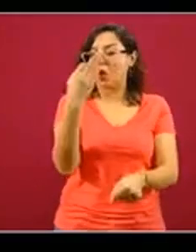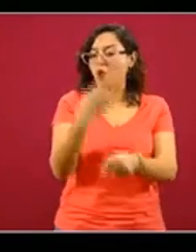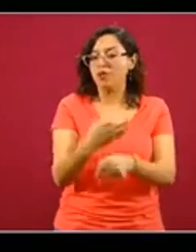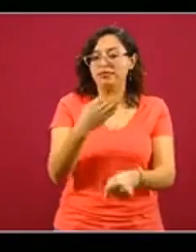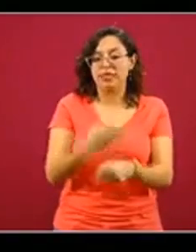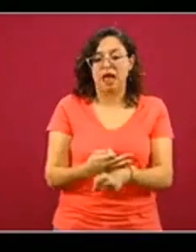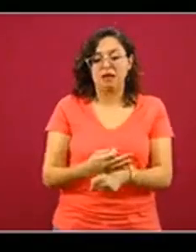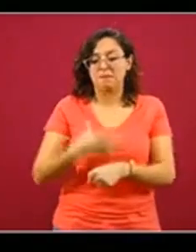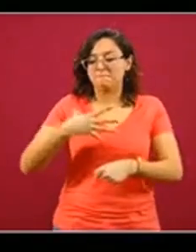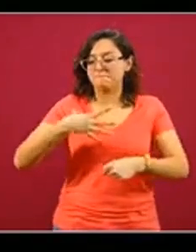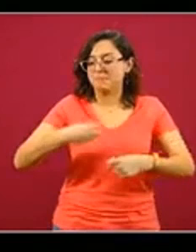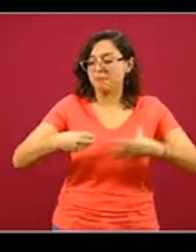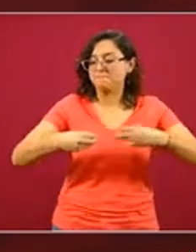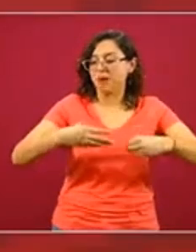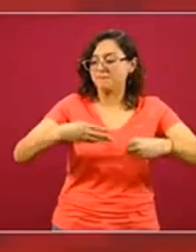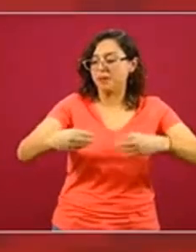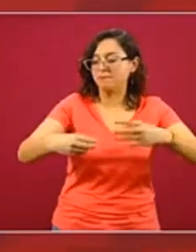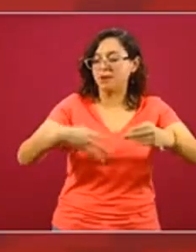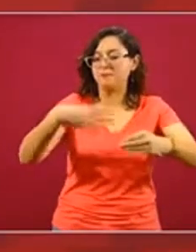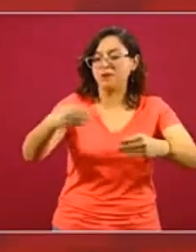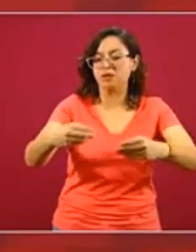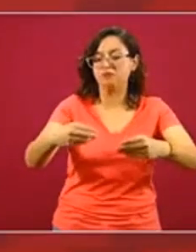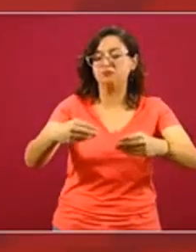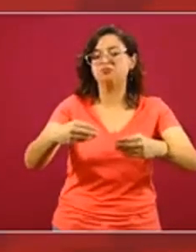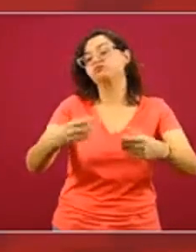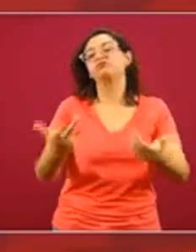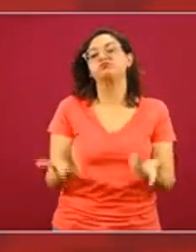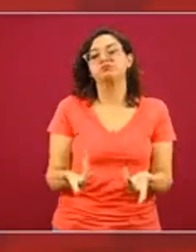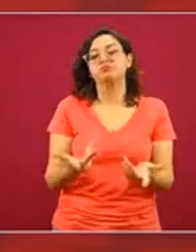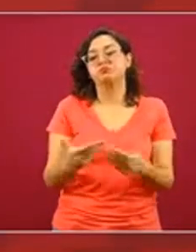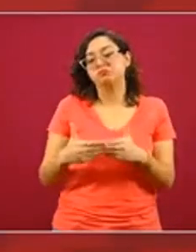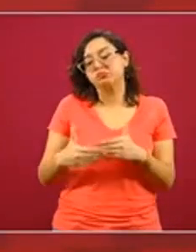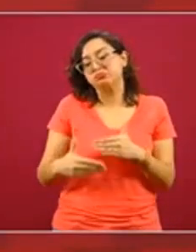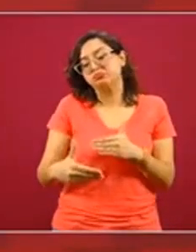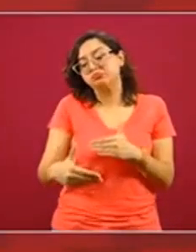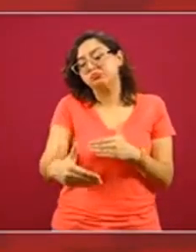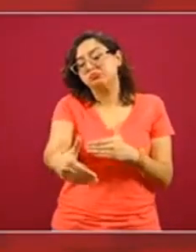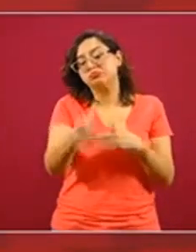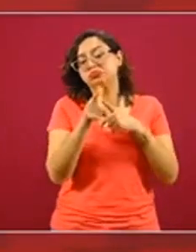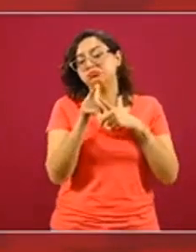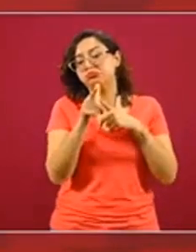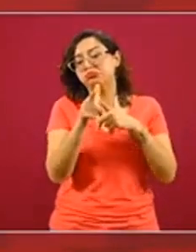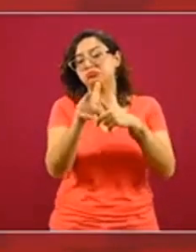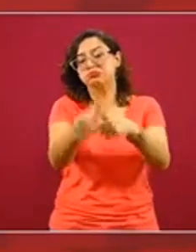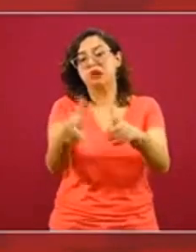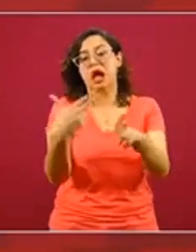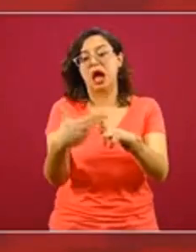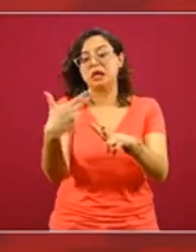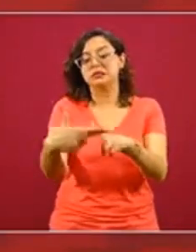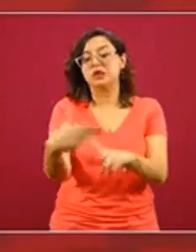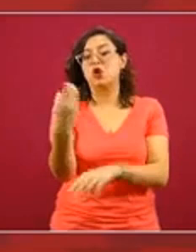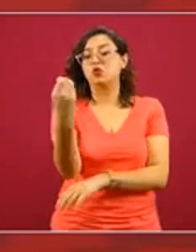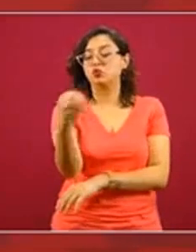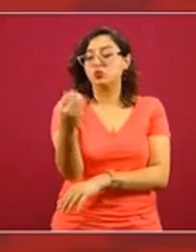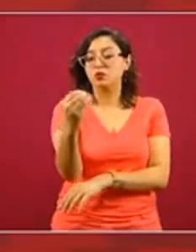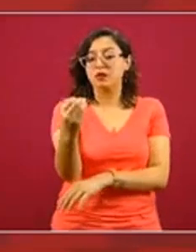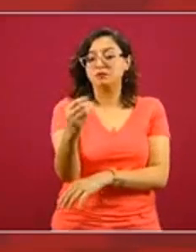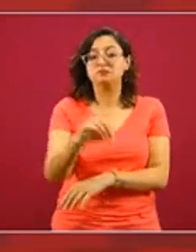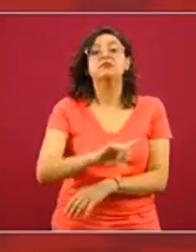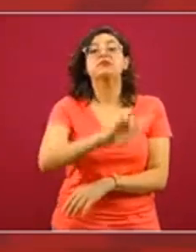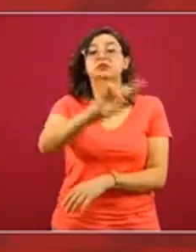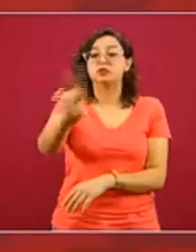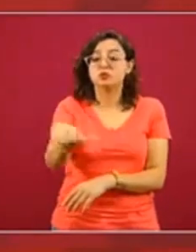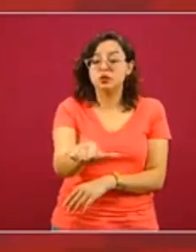primer ciclo epidémico se anticipa, puede durar hasta octubre, pero posteriormente también existe